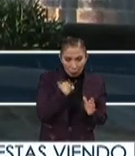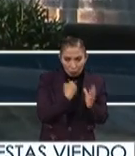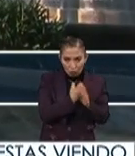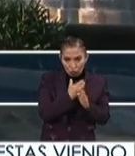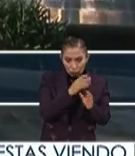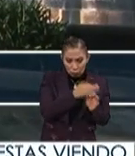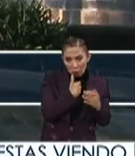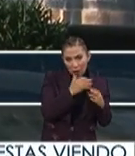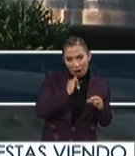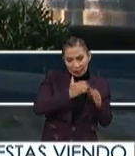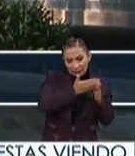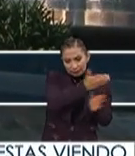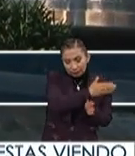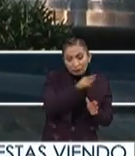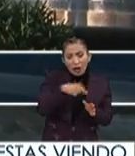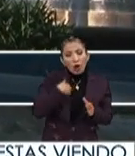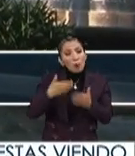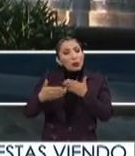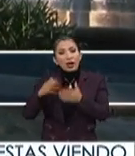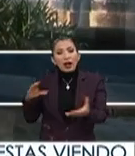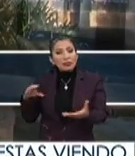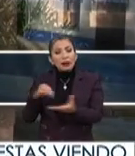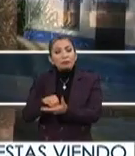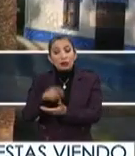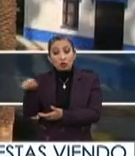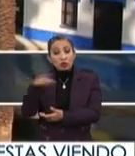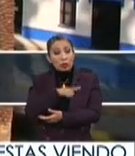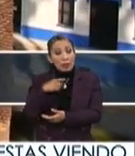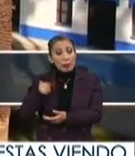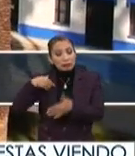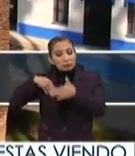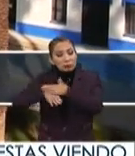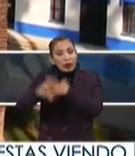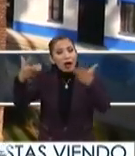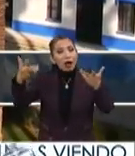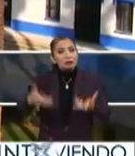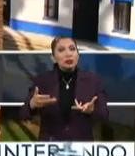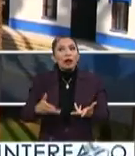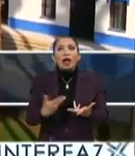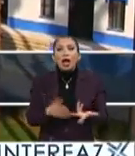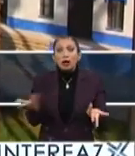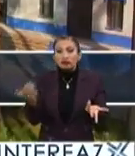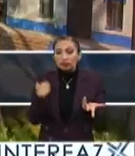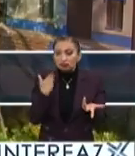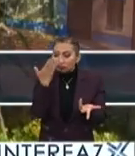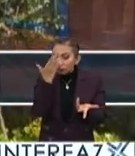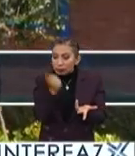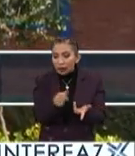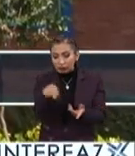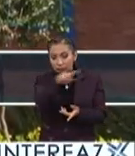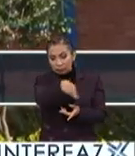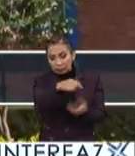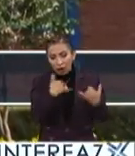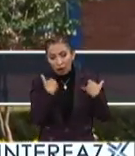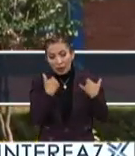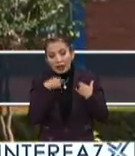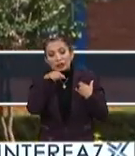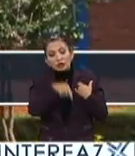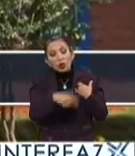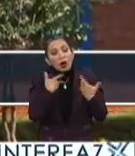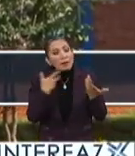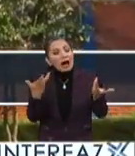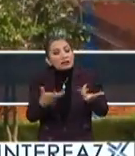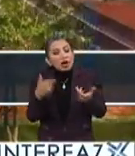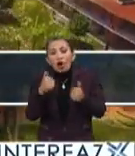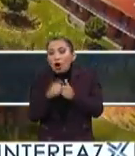a raíz de esta modernidad, ¿a qué nos metieron? Bueno, tienes que meterte a crear capacidad en los muchachos de qué vamos